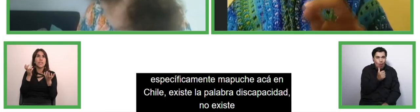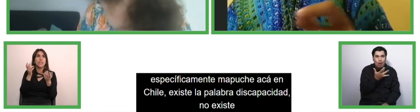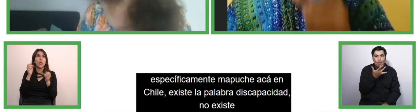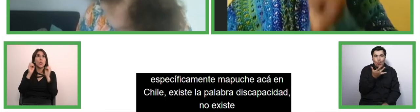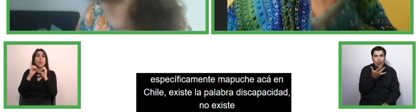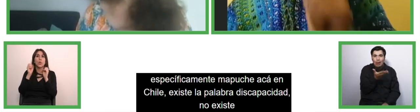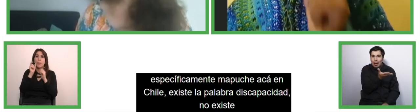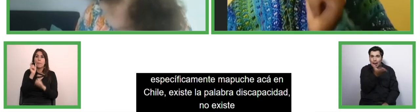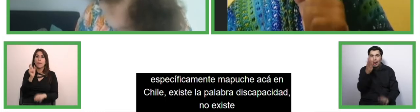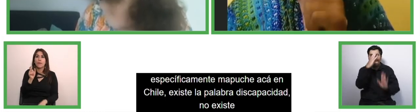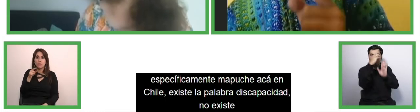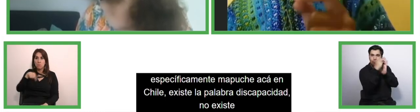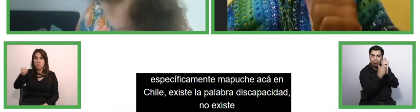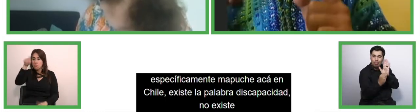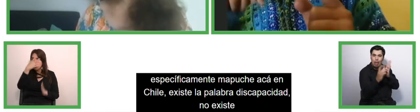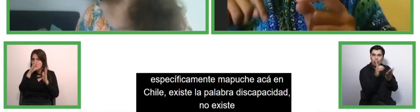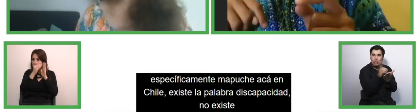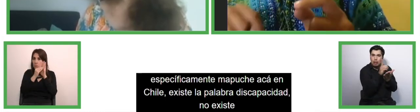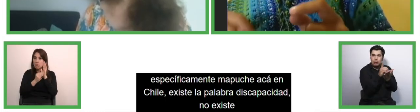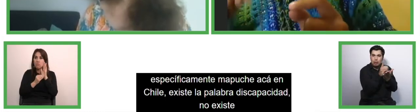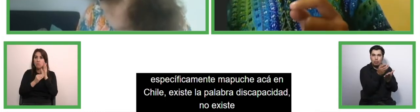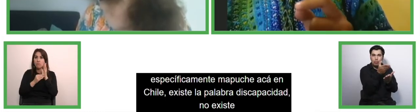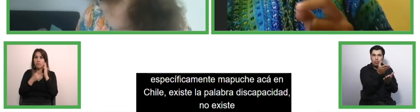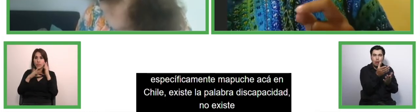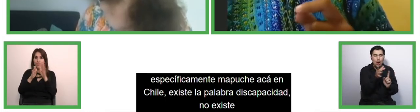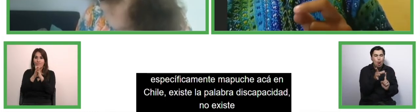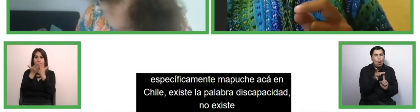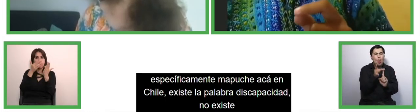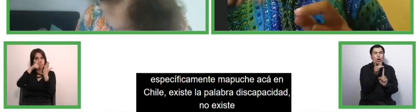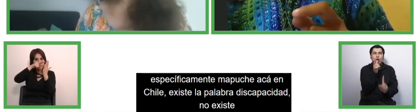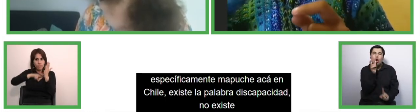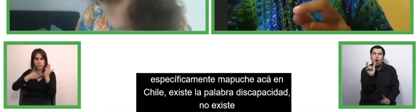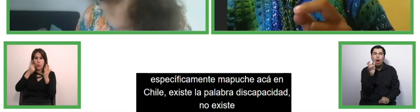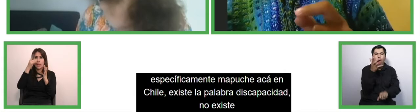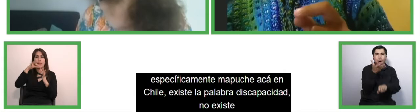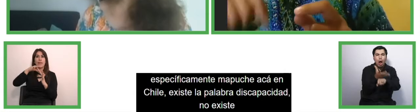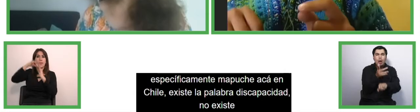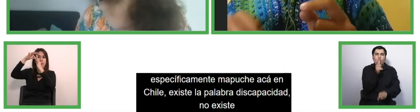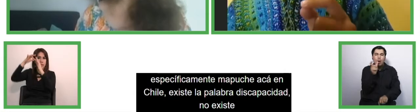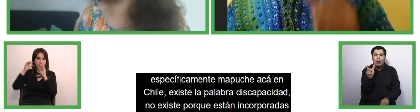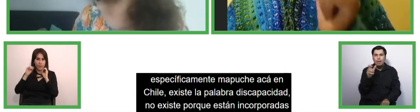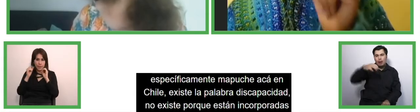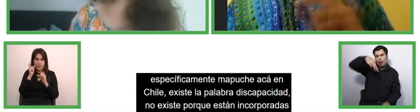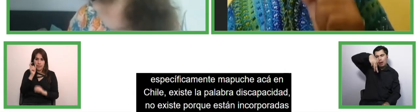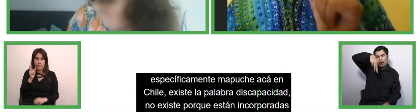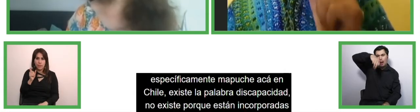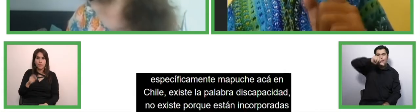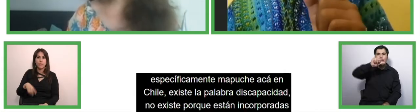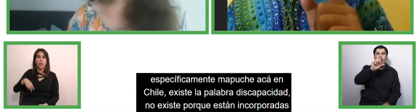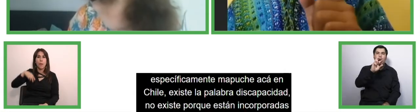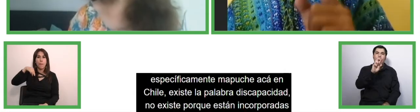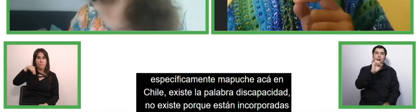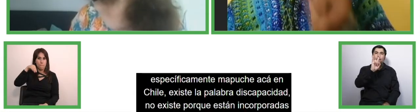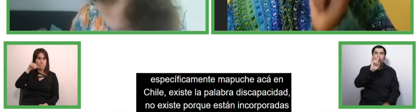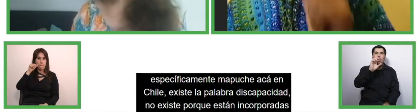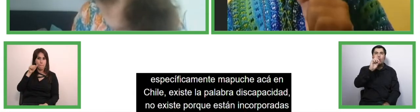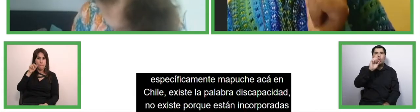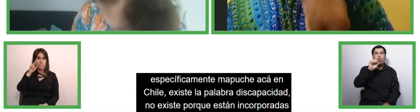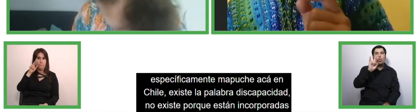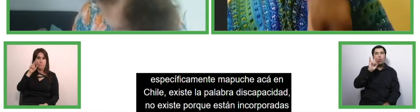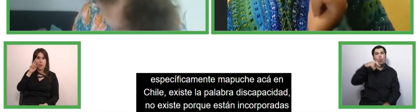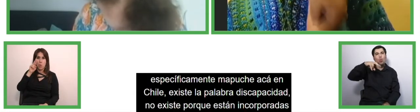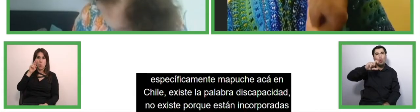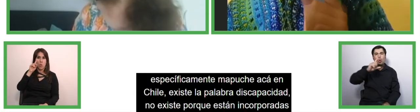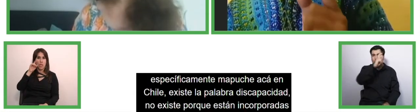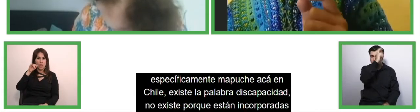cosmovisión. Solo existe una palabra en el mapudungún, que es la letra originaria del pueblo mapuche acá en Chile, una palabra